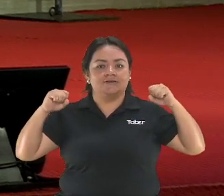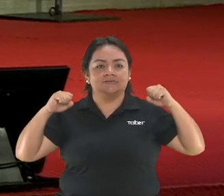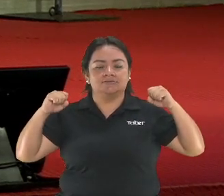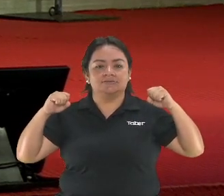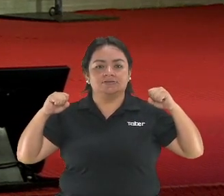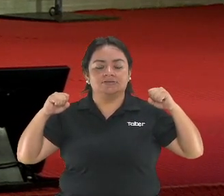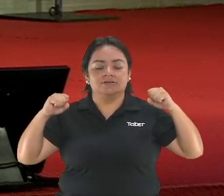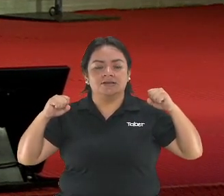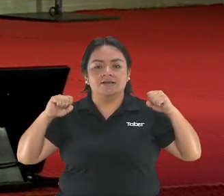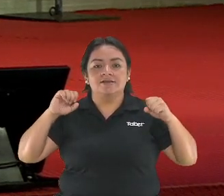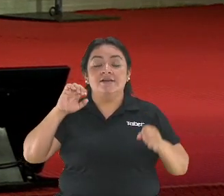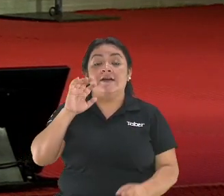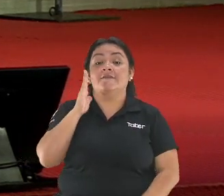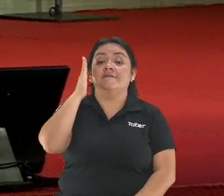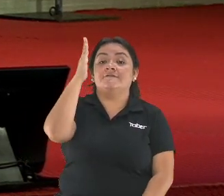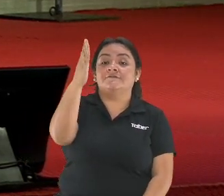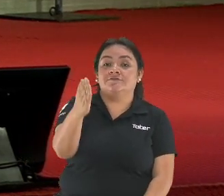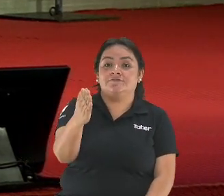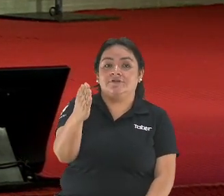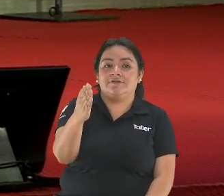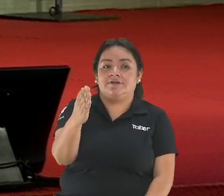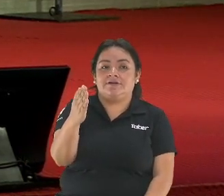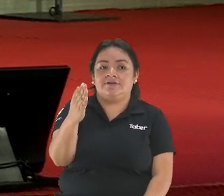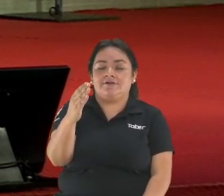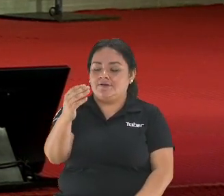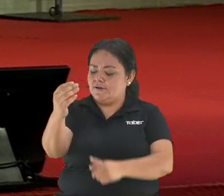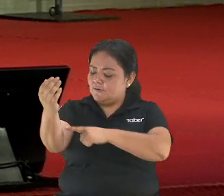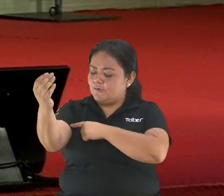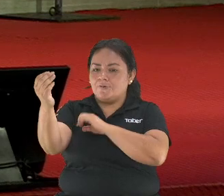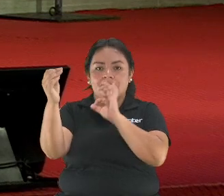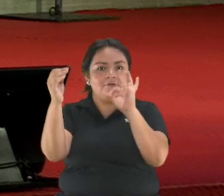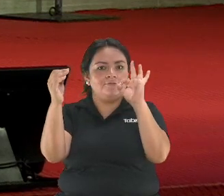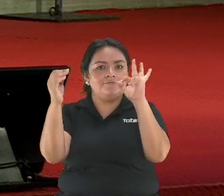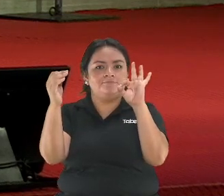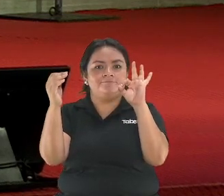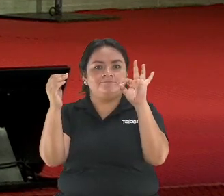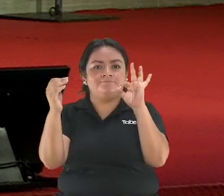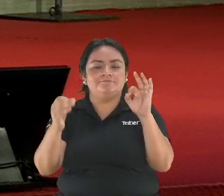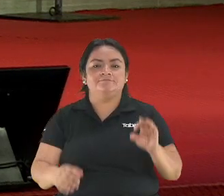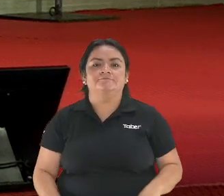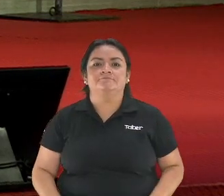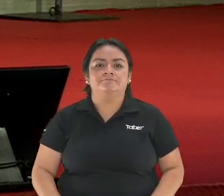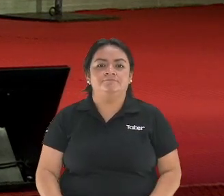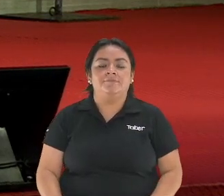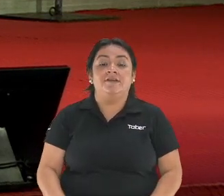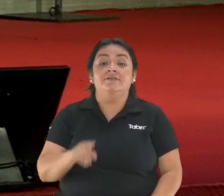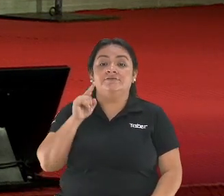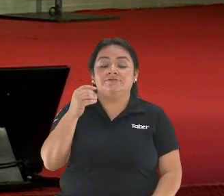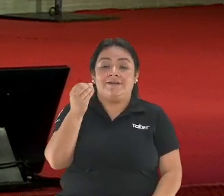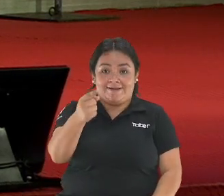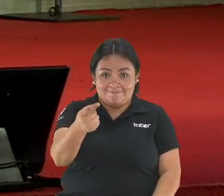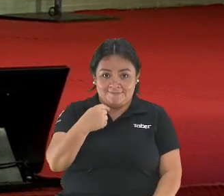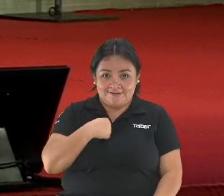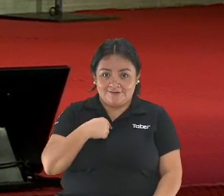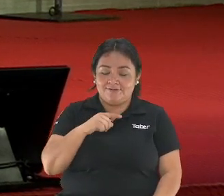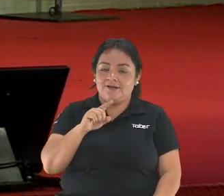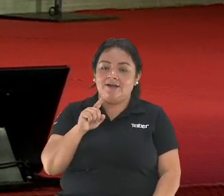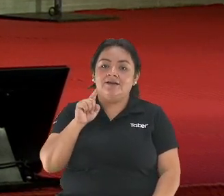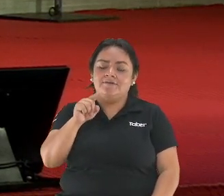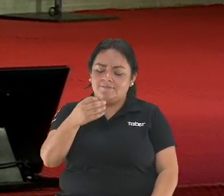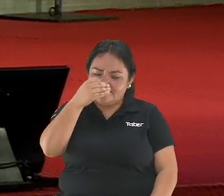parte en un futuro la vas a ver más definida si dios a usted ya mí nos ha dicho